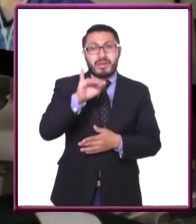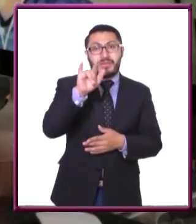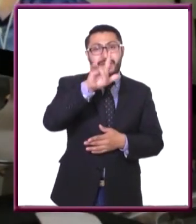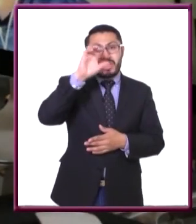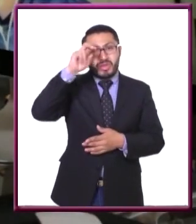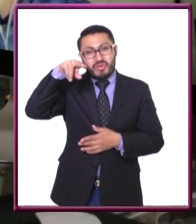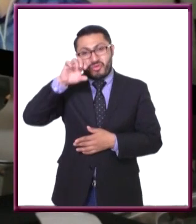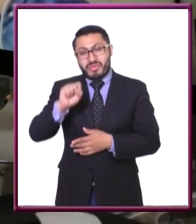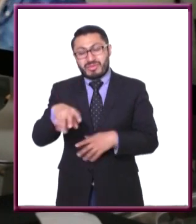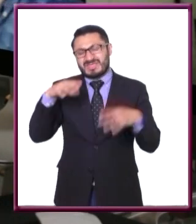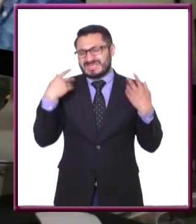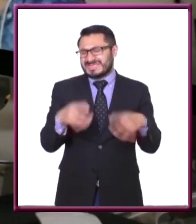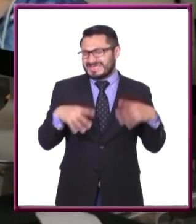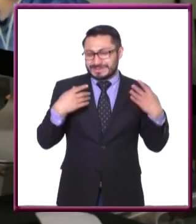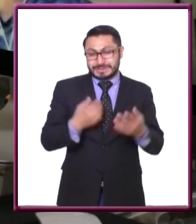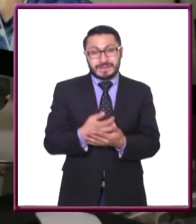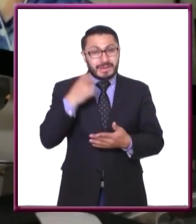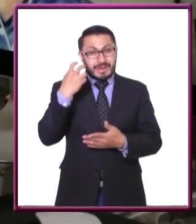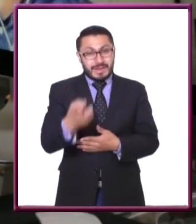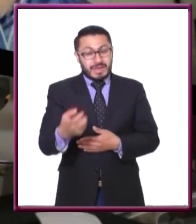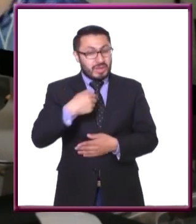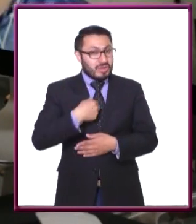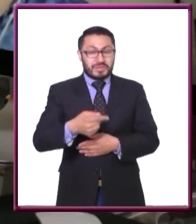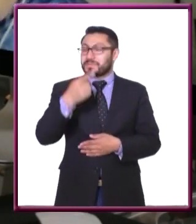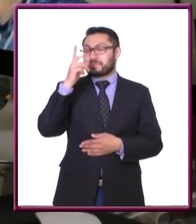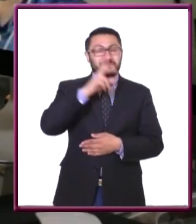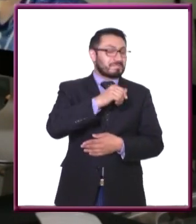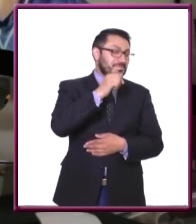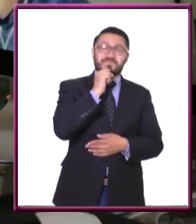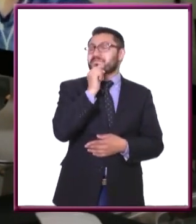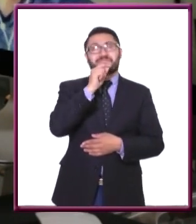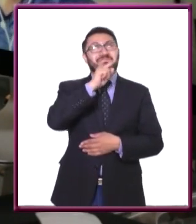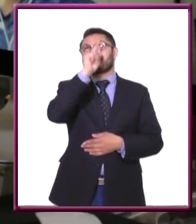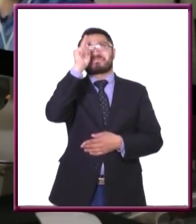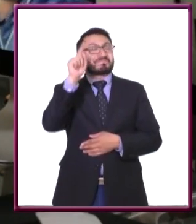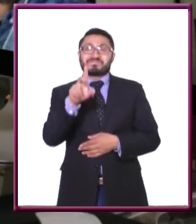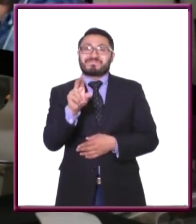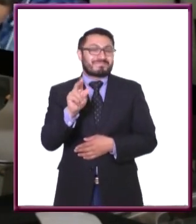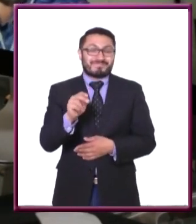de estrellas, exacto. Y esto no las he contado yo.